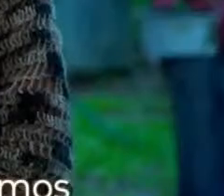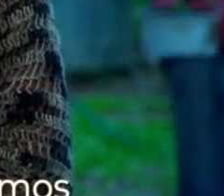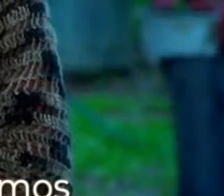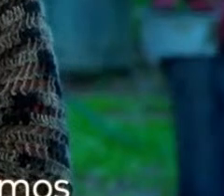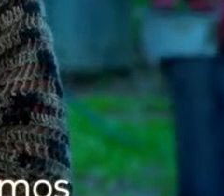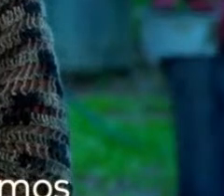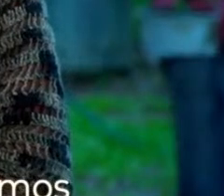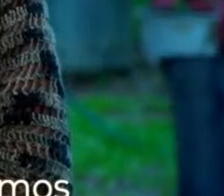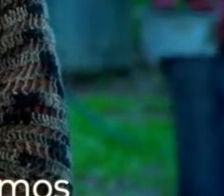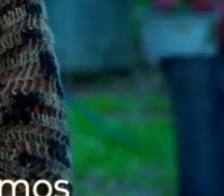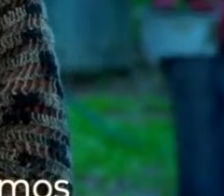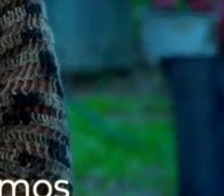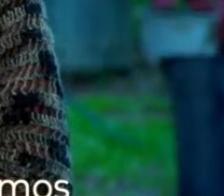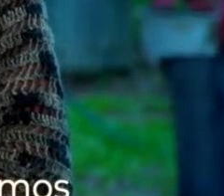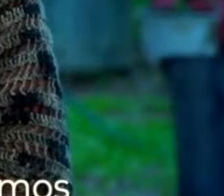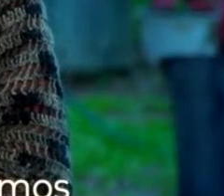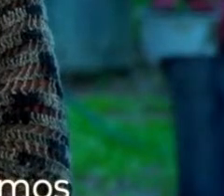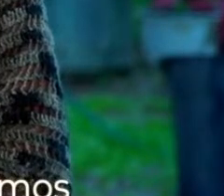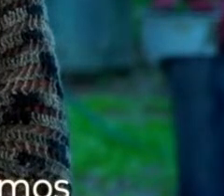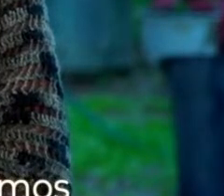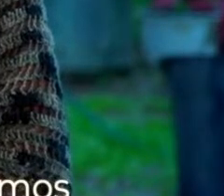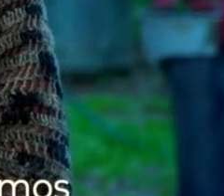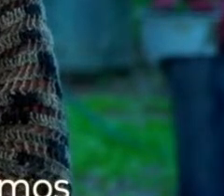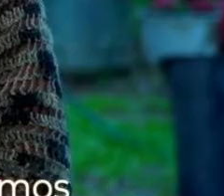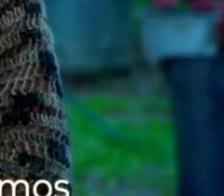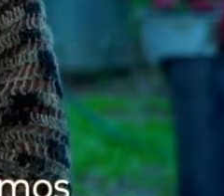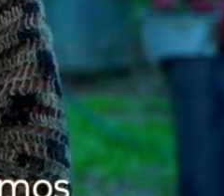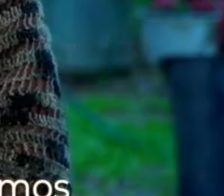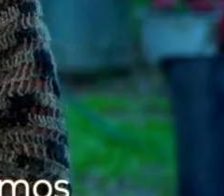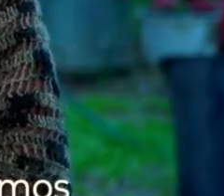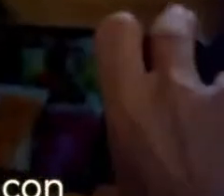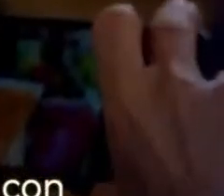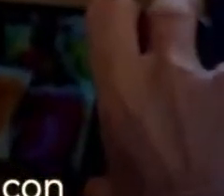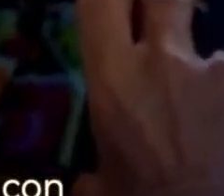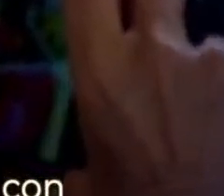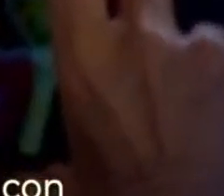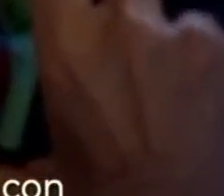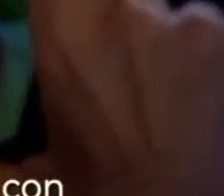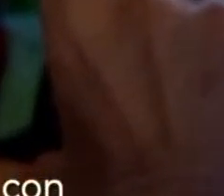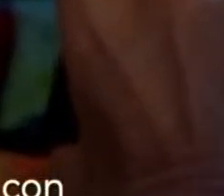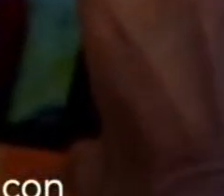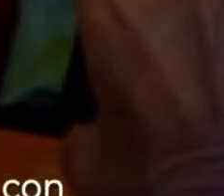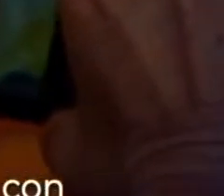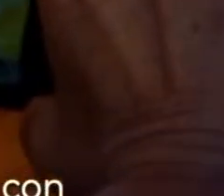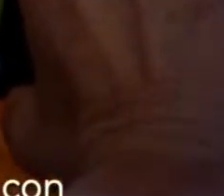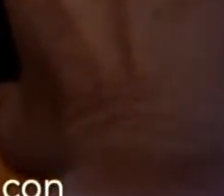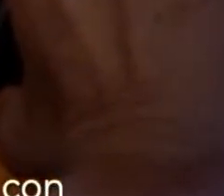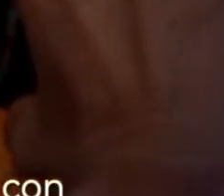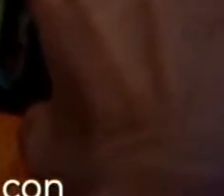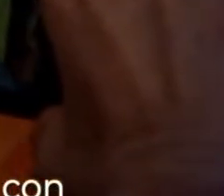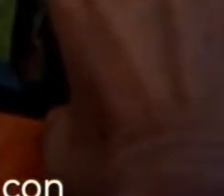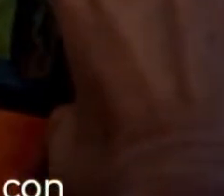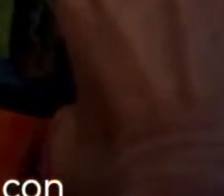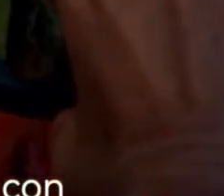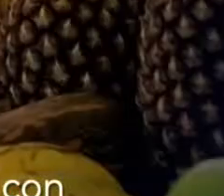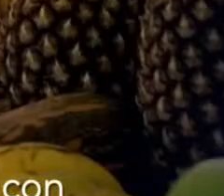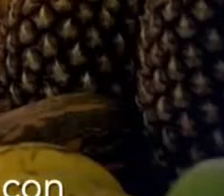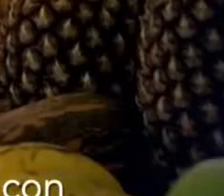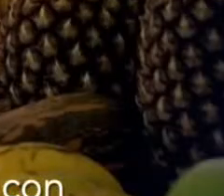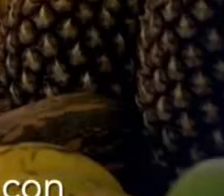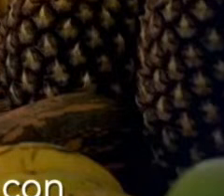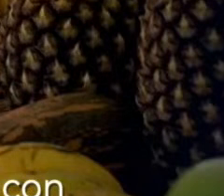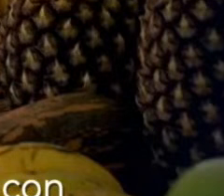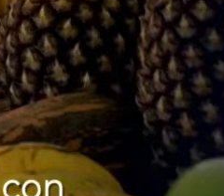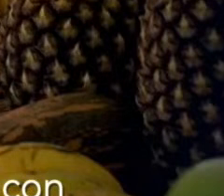productos. Y todo esto es muy importante porque estamos trabajando para tener una marca propia. Lo que buscamos es hacer el acercamiento con el turista para